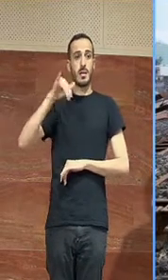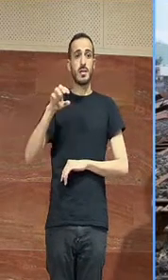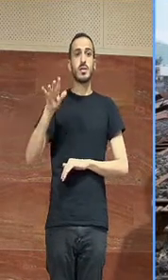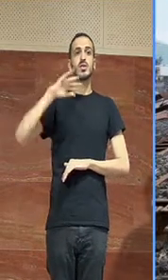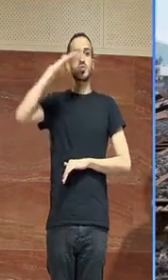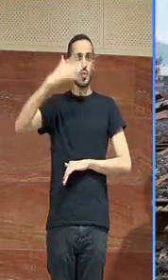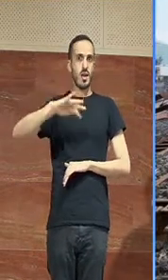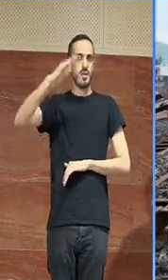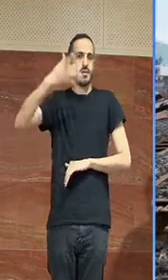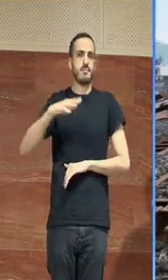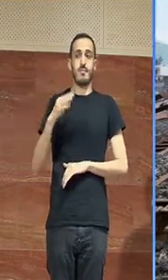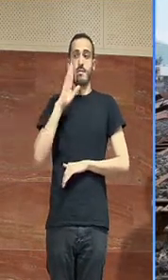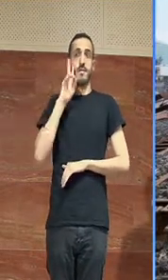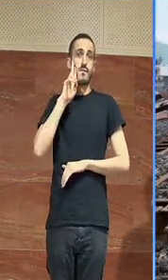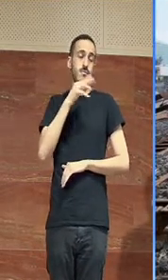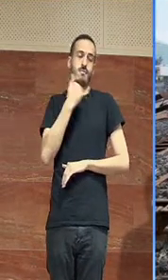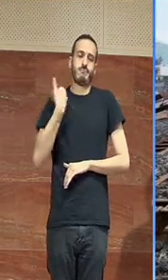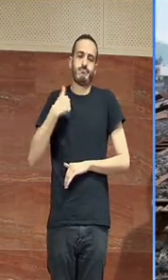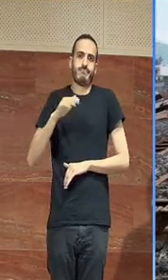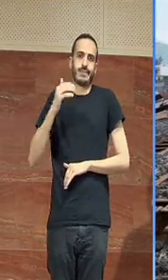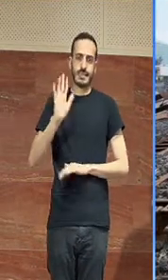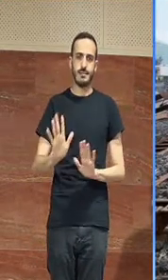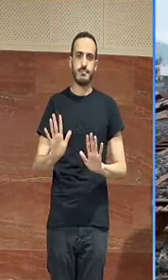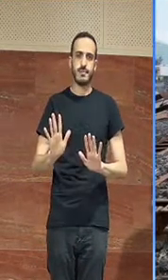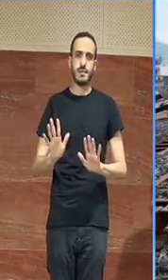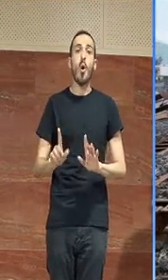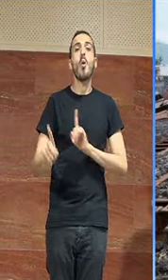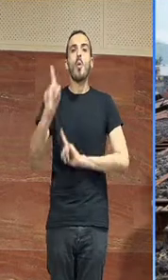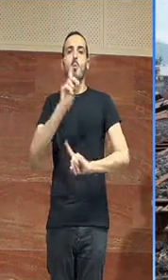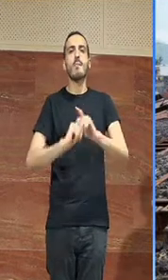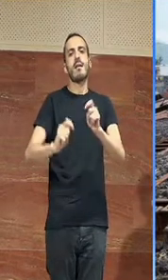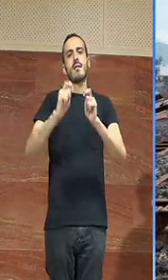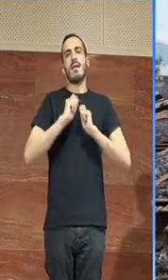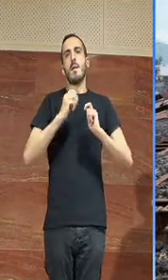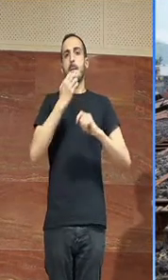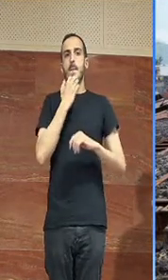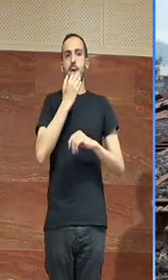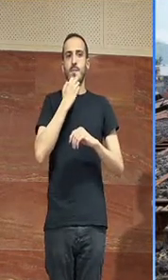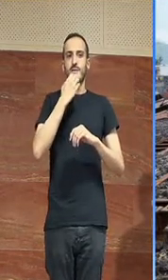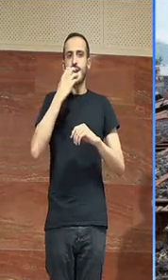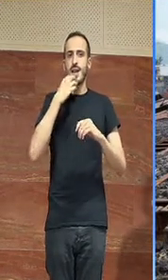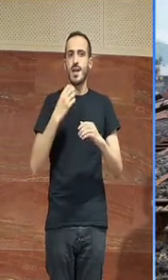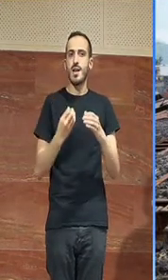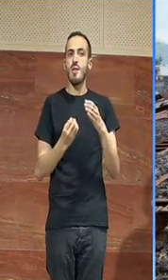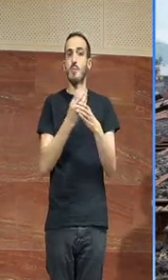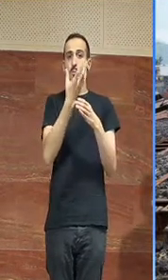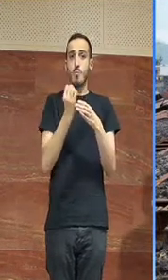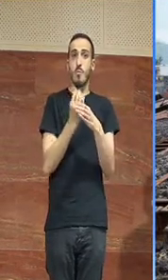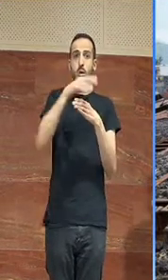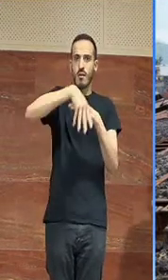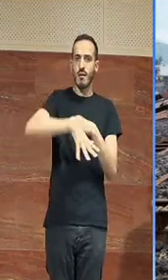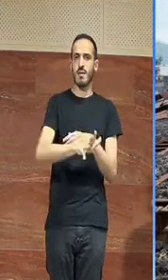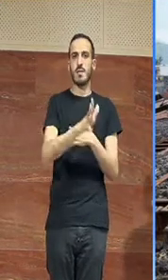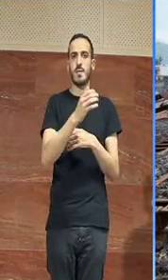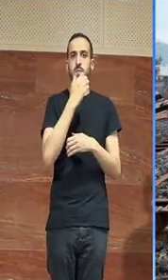ser testigos, o aquellos que también se derivan de la presencia de volcanes, como este que